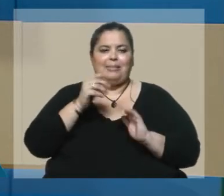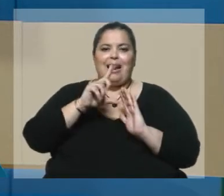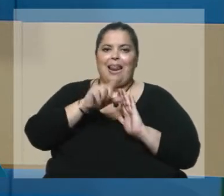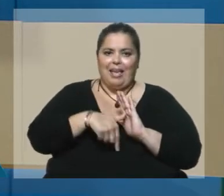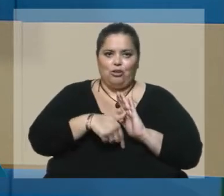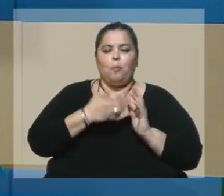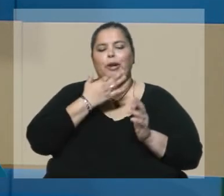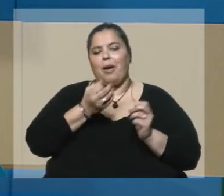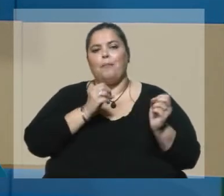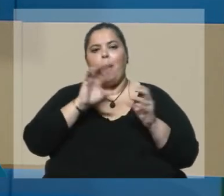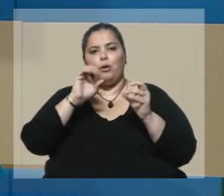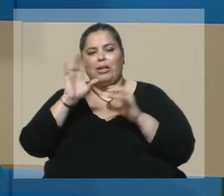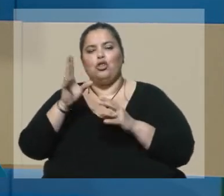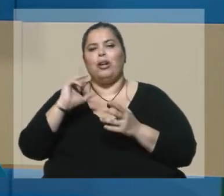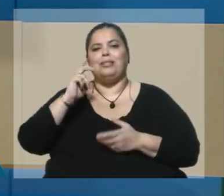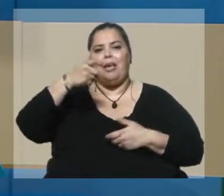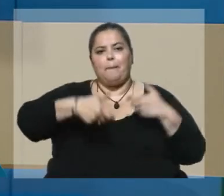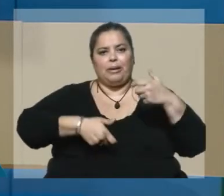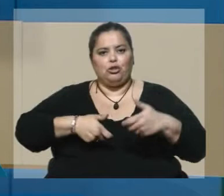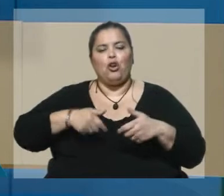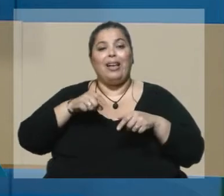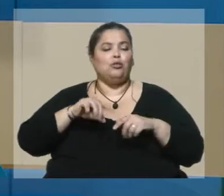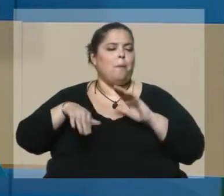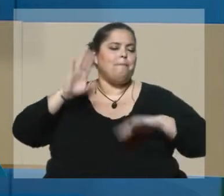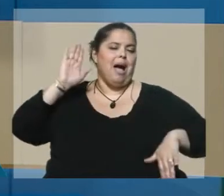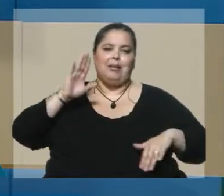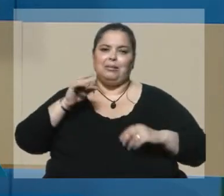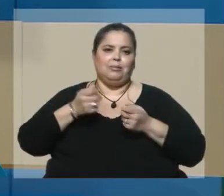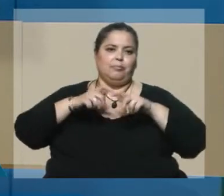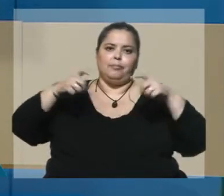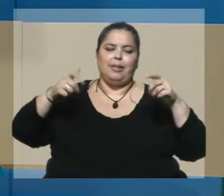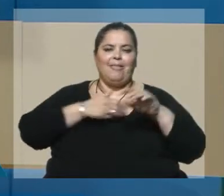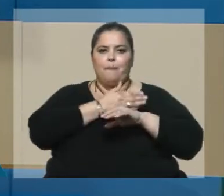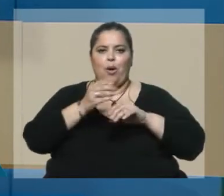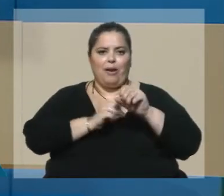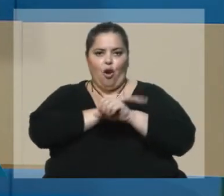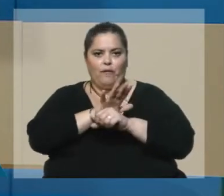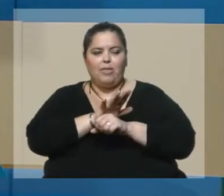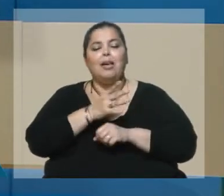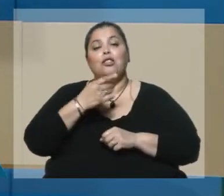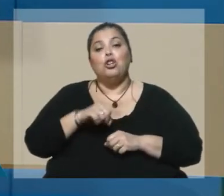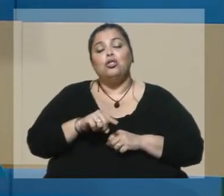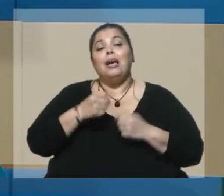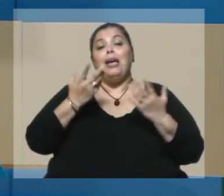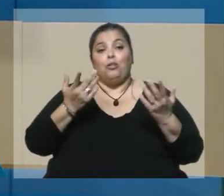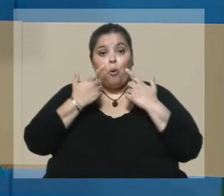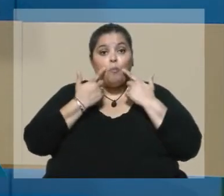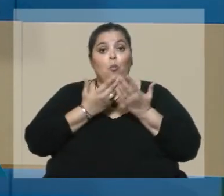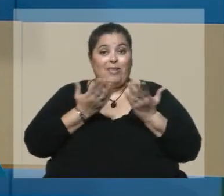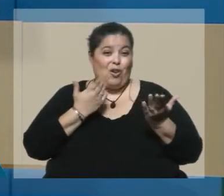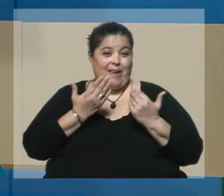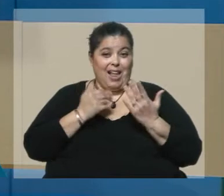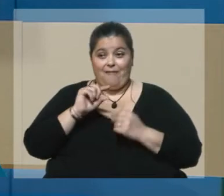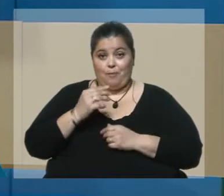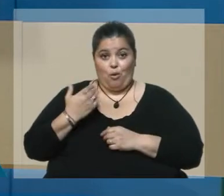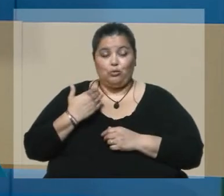las exportaciones la inversión este son las que han liderado la recuperación poco vida y esto refleja un poco lo que conversábamos hace